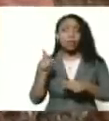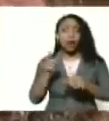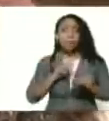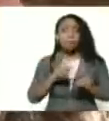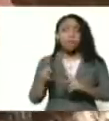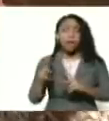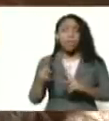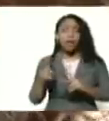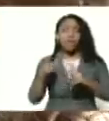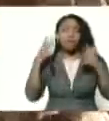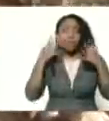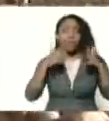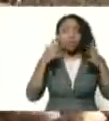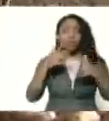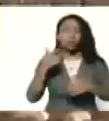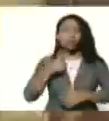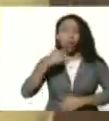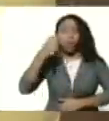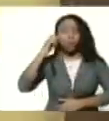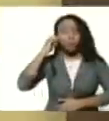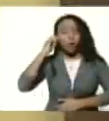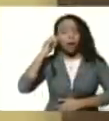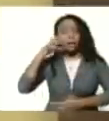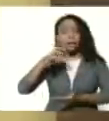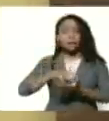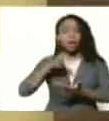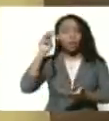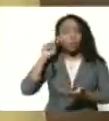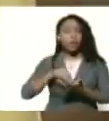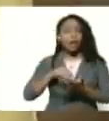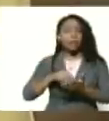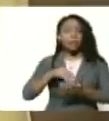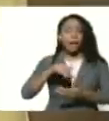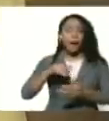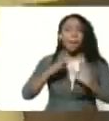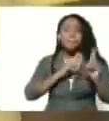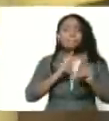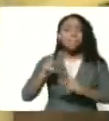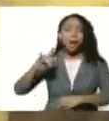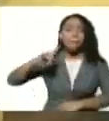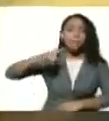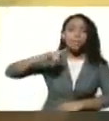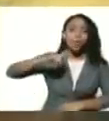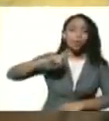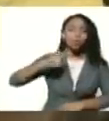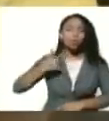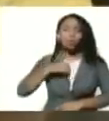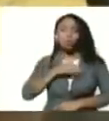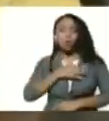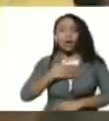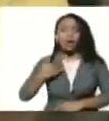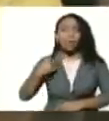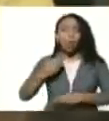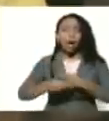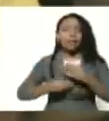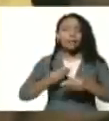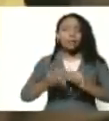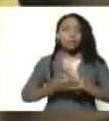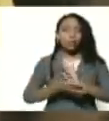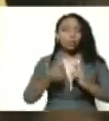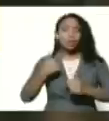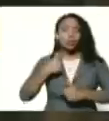de formación Soy Mujer del Estado Miranda, un plan piloto. También queremos compartir, así como yo,